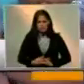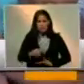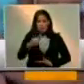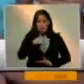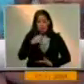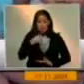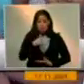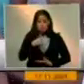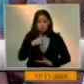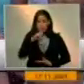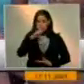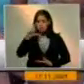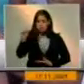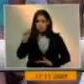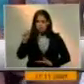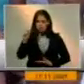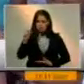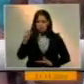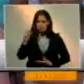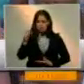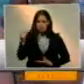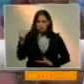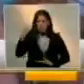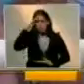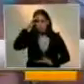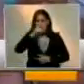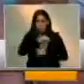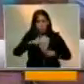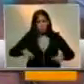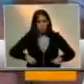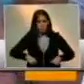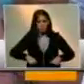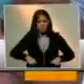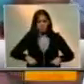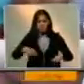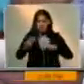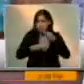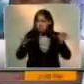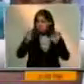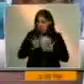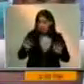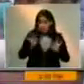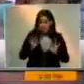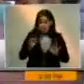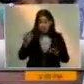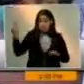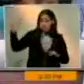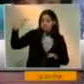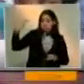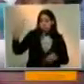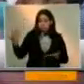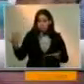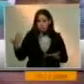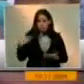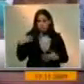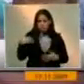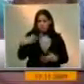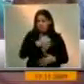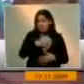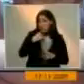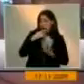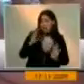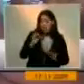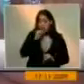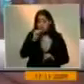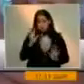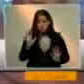Yo estaba saliendo y me dispararon de espalda los guardias, sin hacerle nada, no está haciendo nada malo. No sé por qué, le caí mal, no sé, pero no le hice nada de ellos,